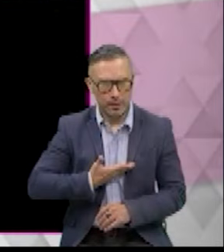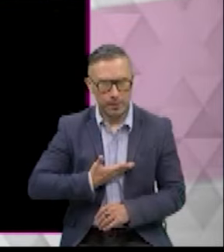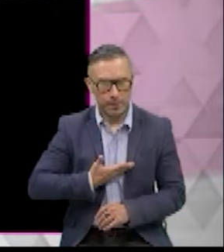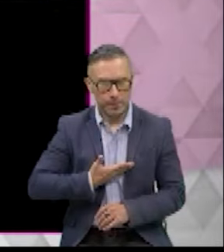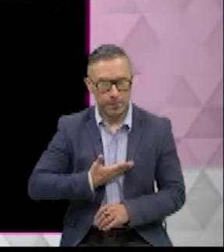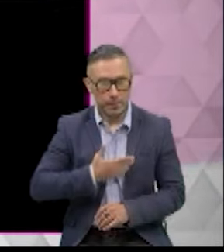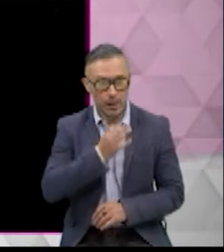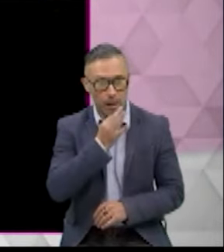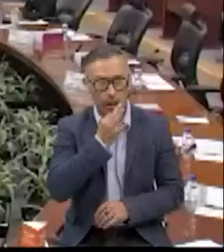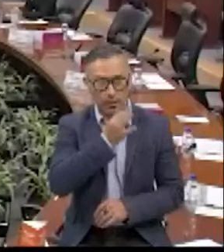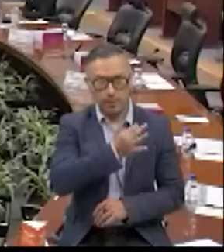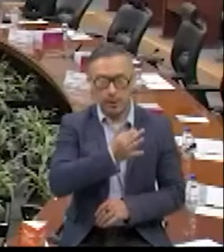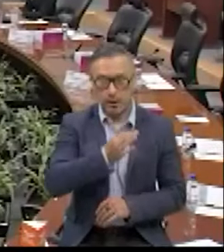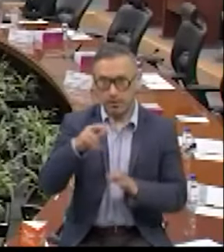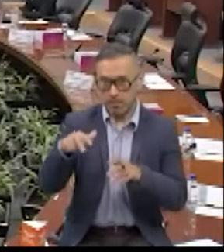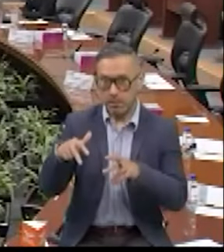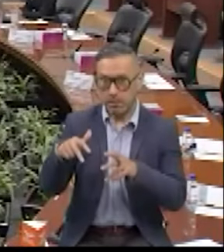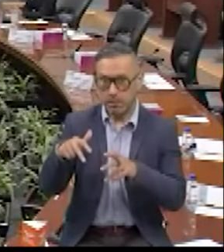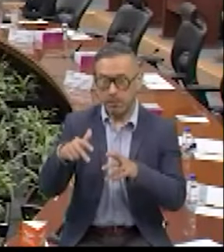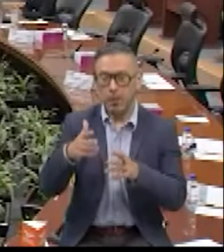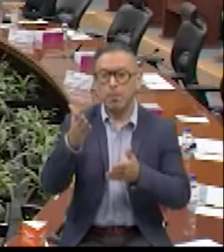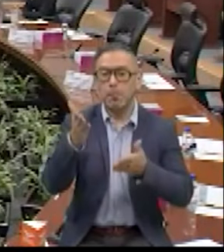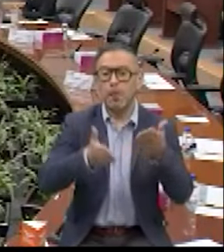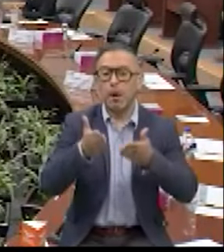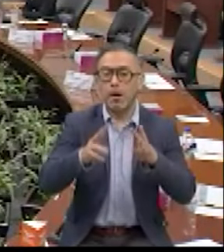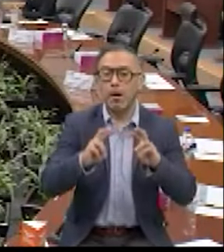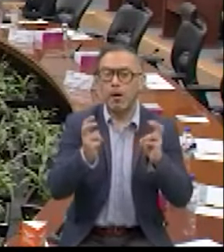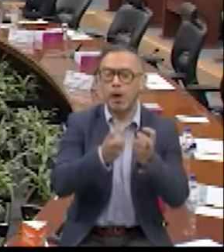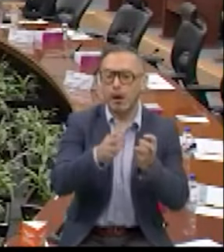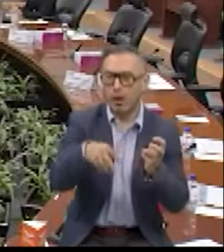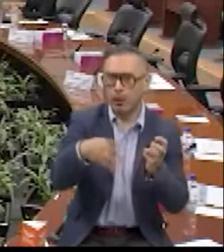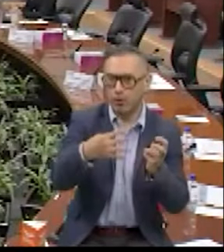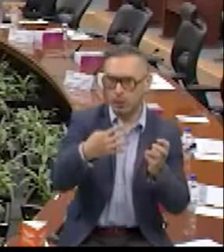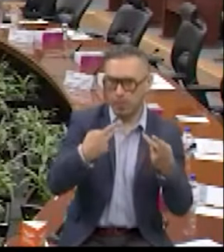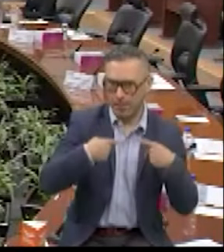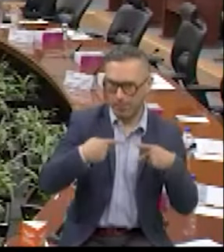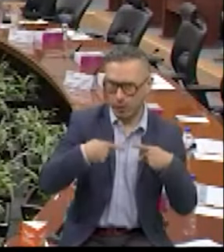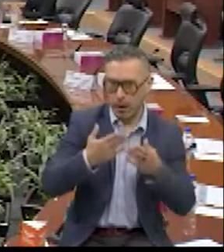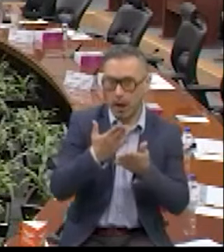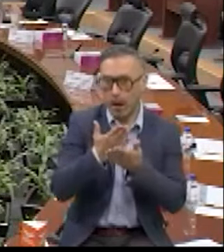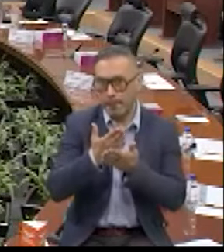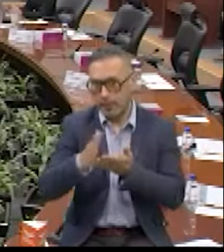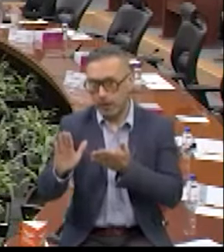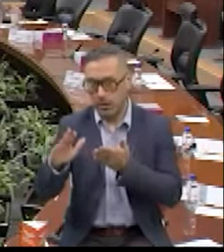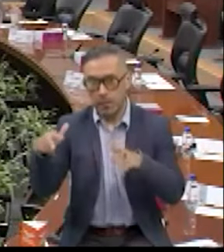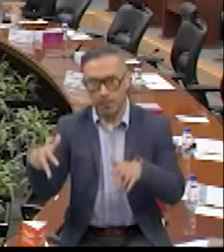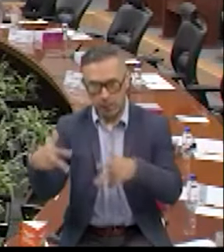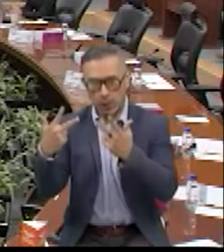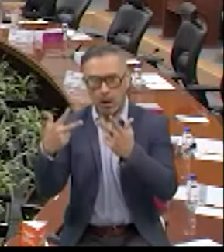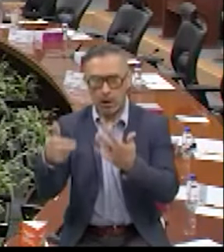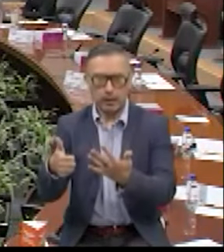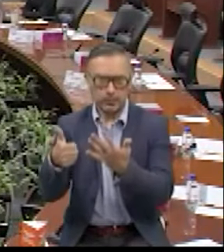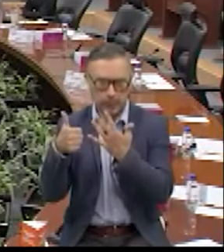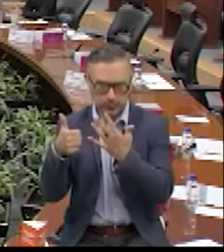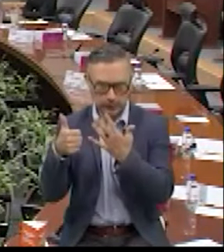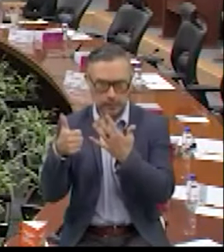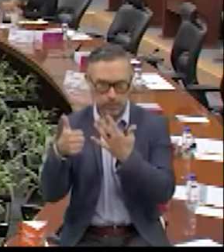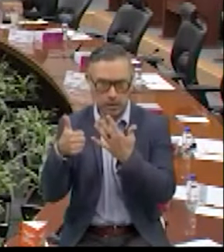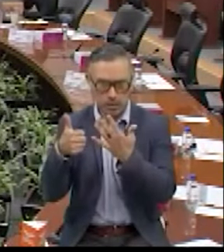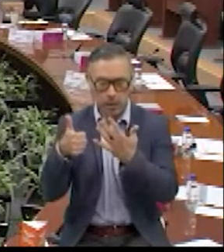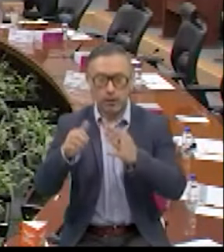pero lo que vimos ayer en el Instituto Nacional Electoral, una verdadera reyerta, un verdadero pleito, de alguna manera...